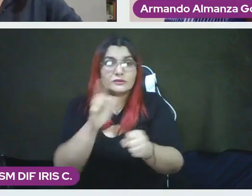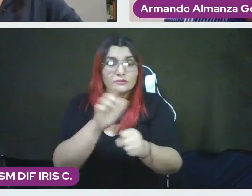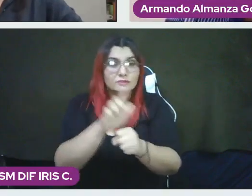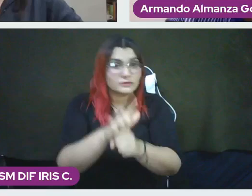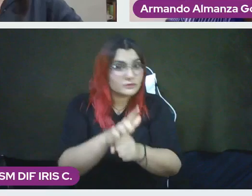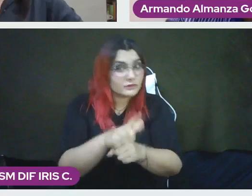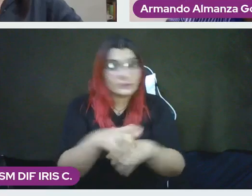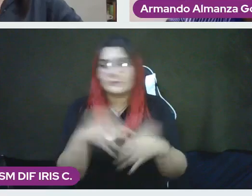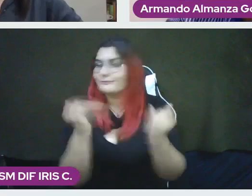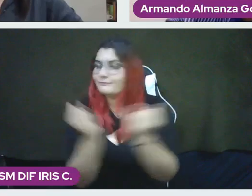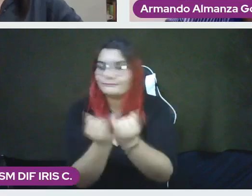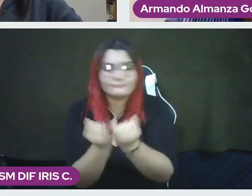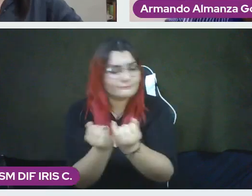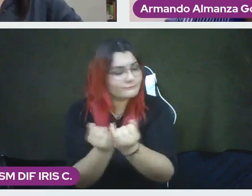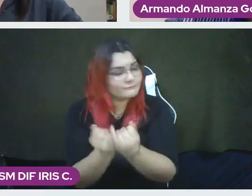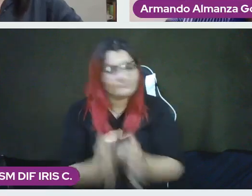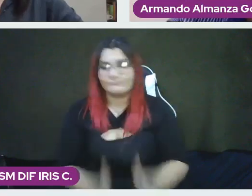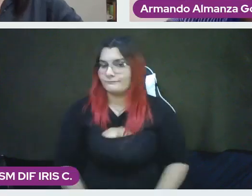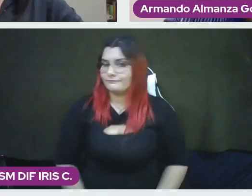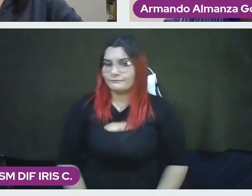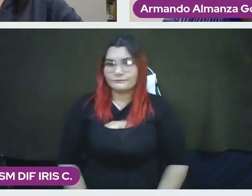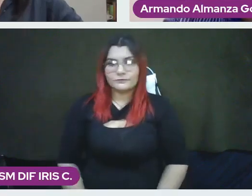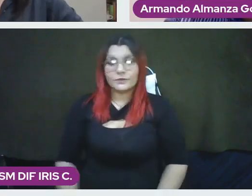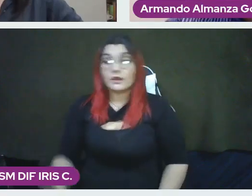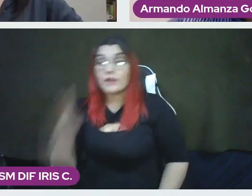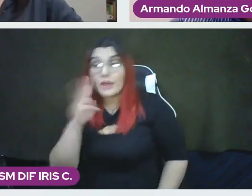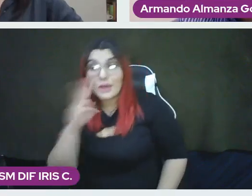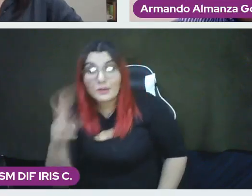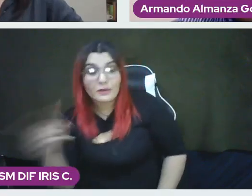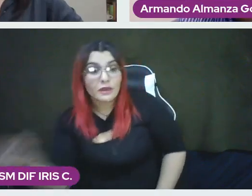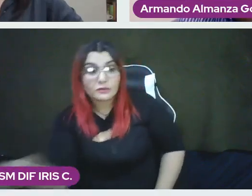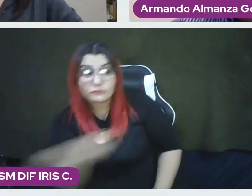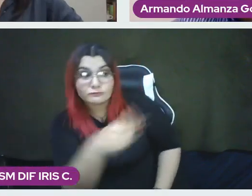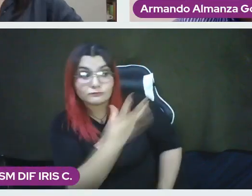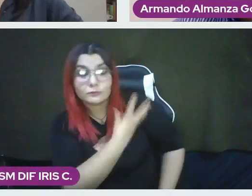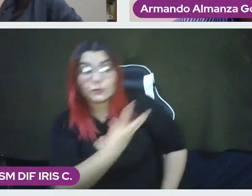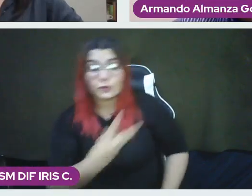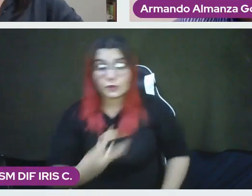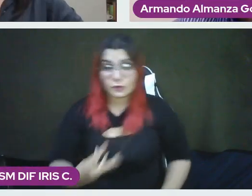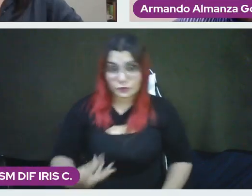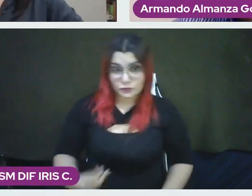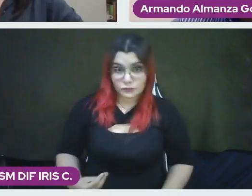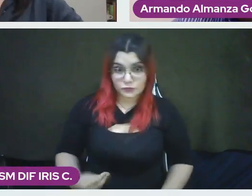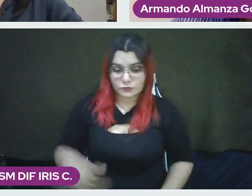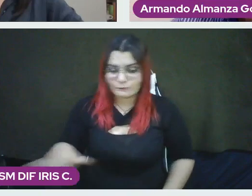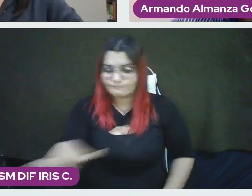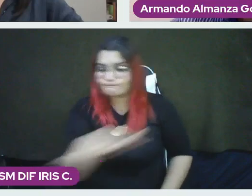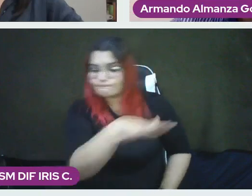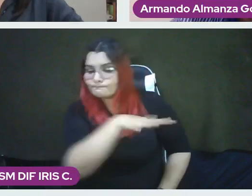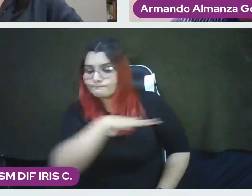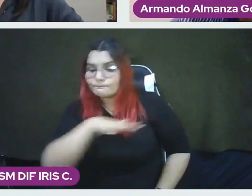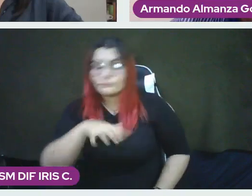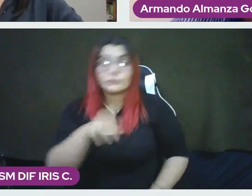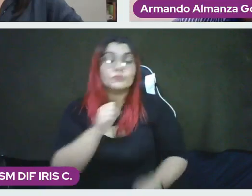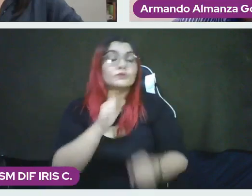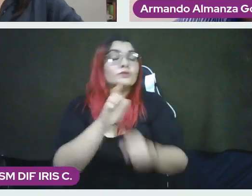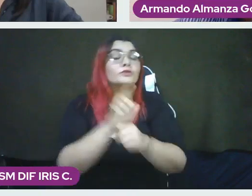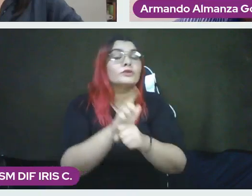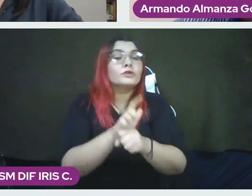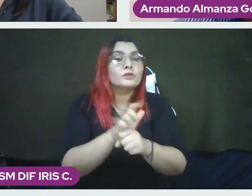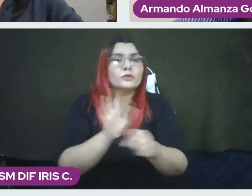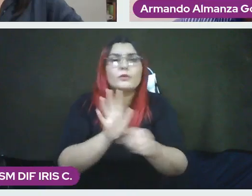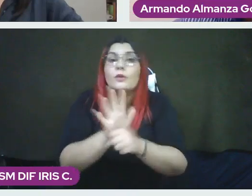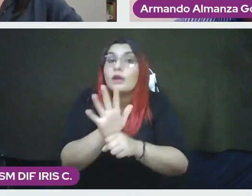salud emocional, ¿no? Pero hay algo más importante que yo creo que sería el pilar